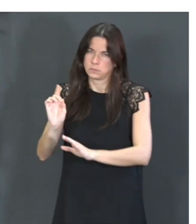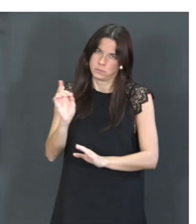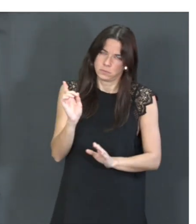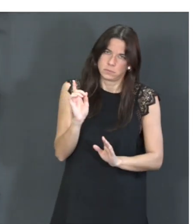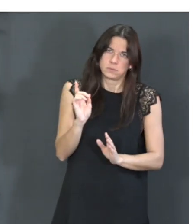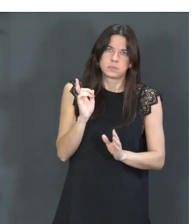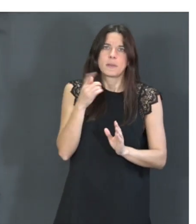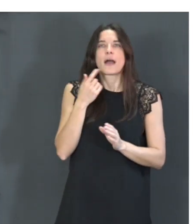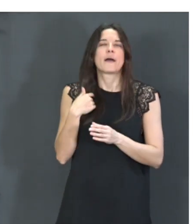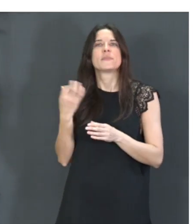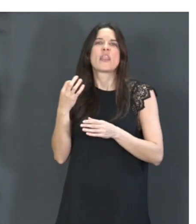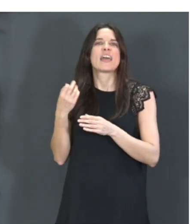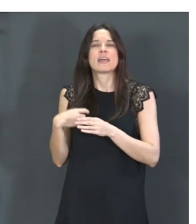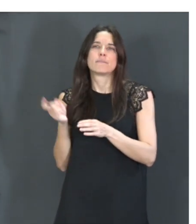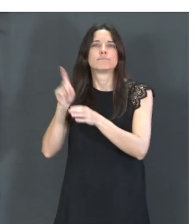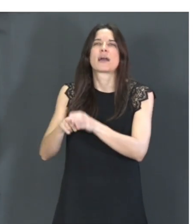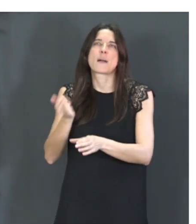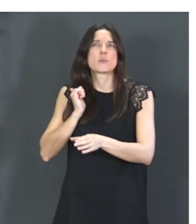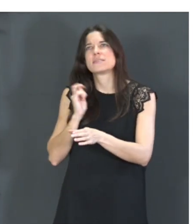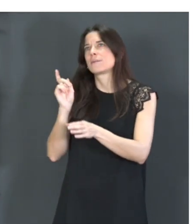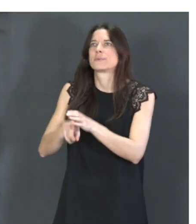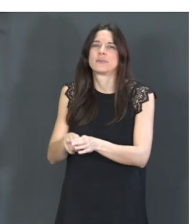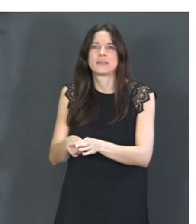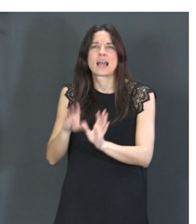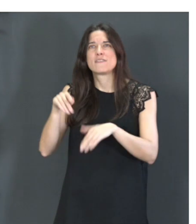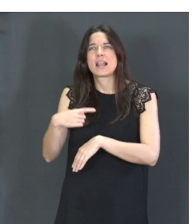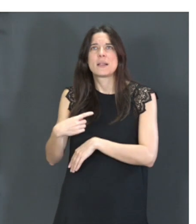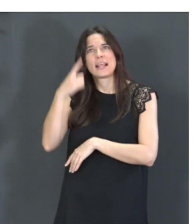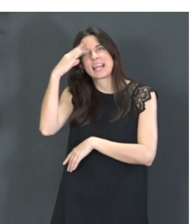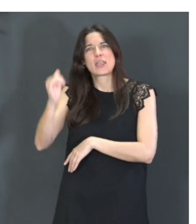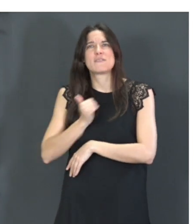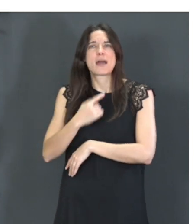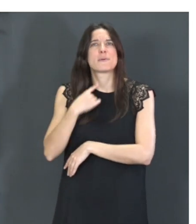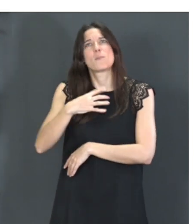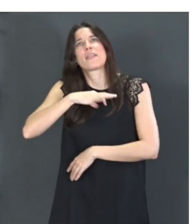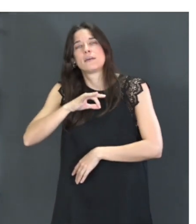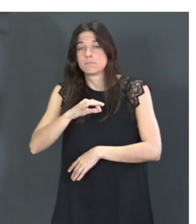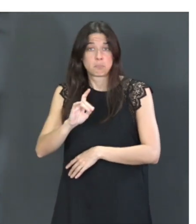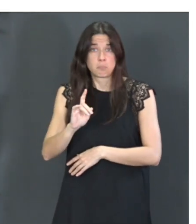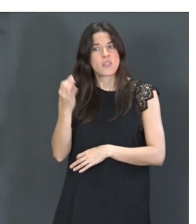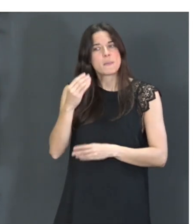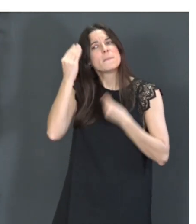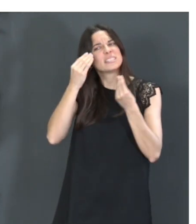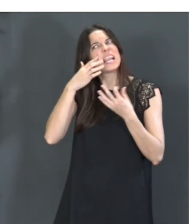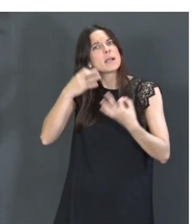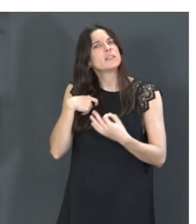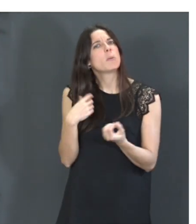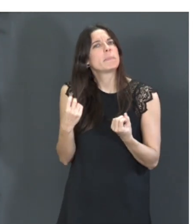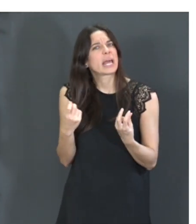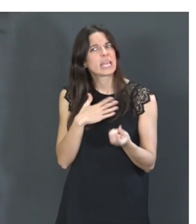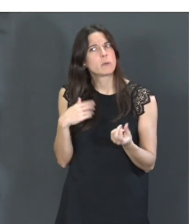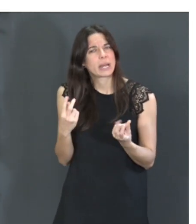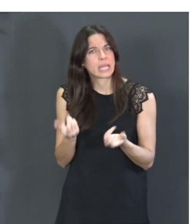es que nos tenemos que subir al tren, que si no perdemos la inteligencia artificial, y realmente plantear para qué queremos la inteligencia